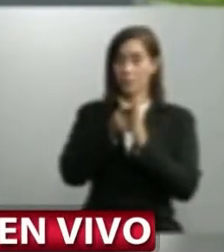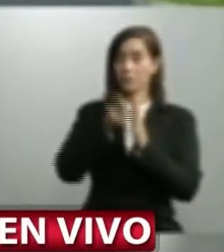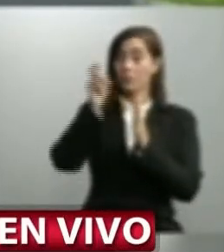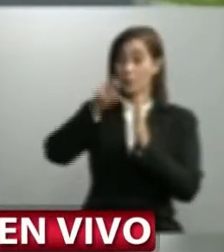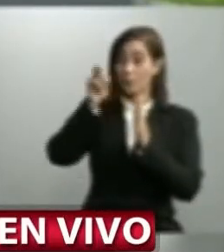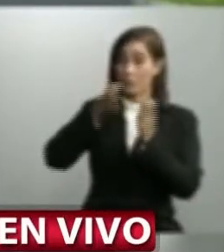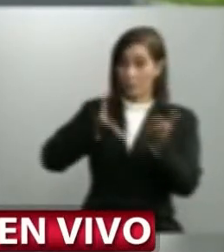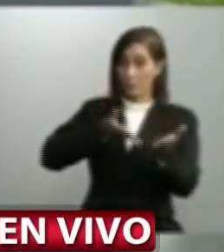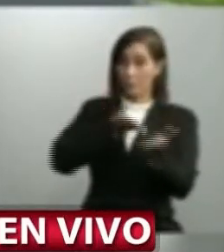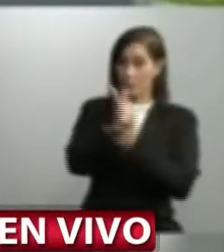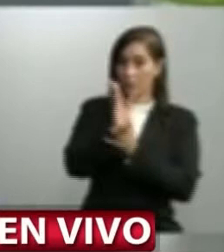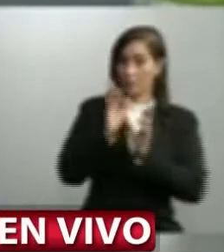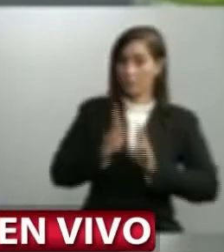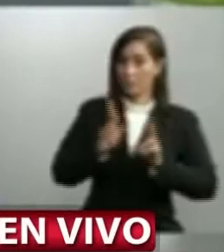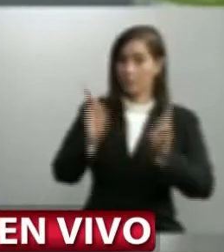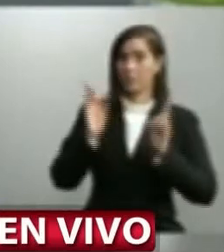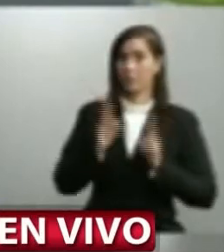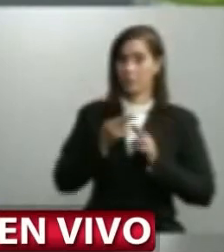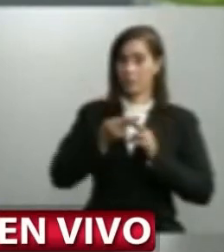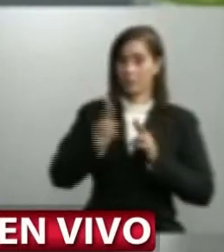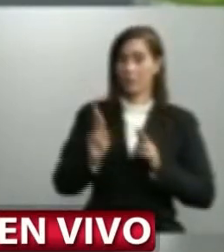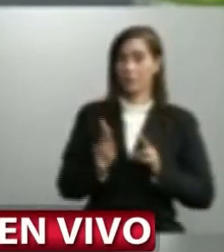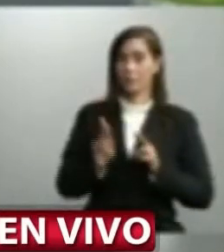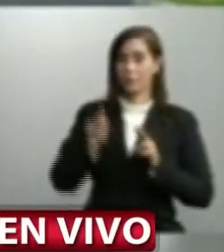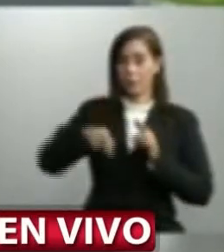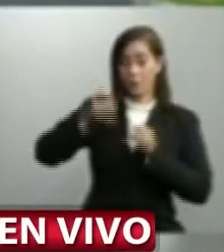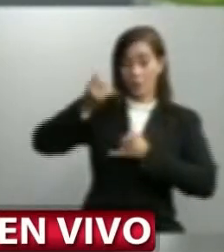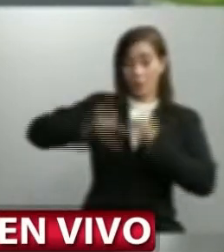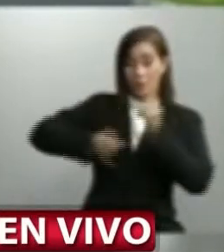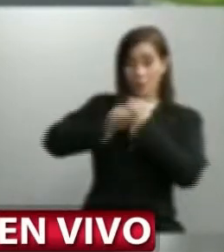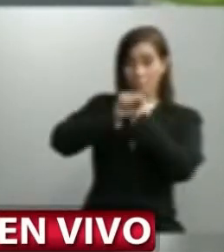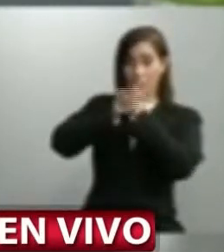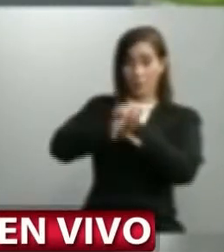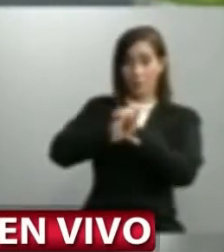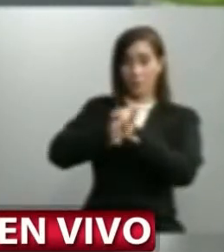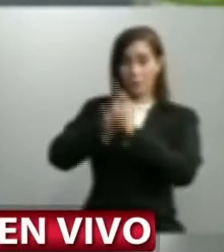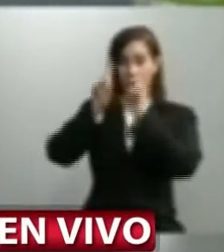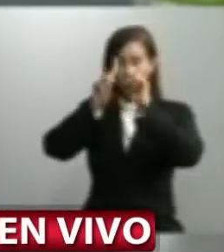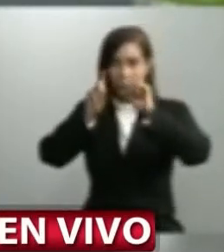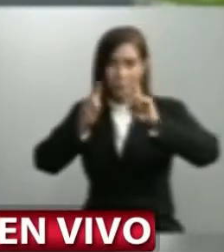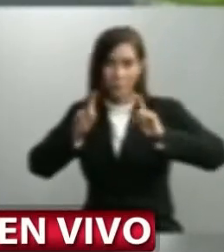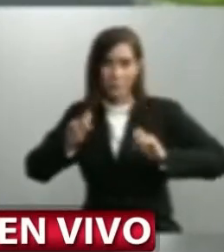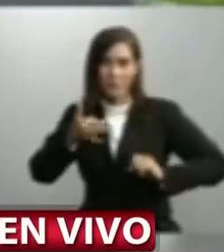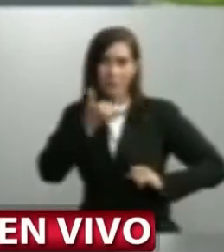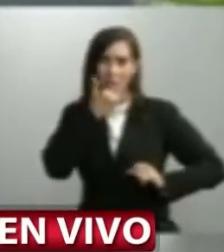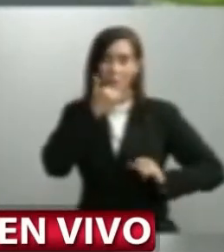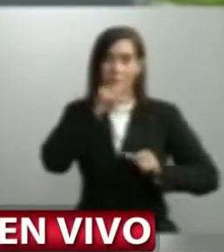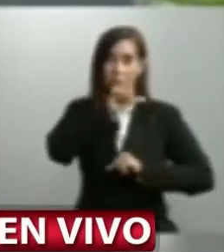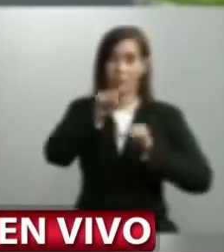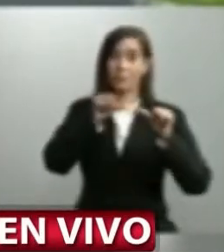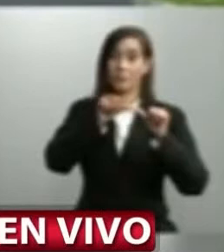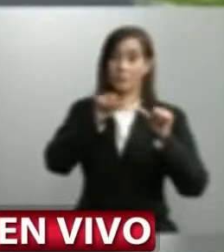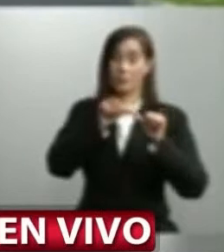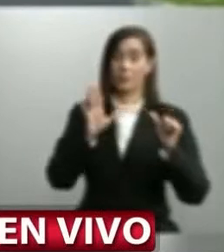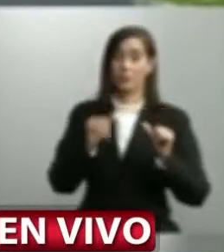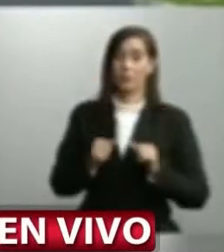intervención rápida, y tan pronto termine de acá vamos a ver qué es lo que ha pasado allí.